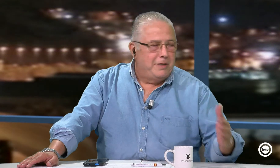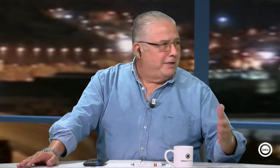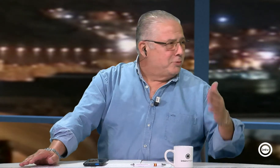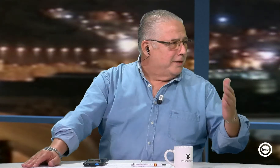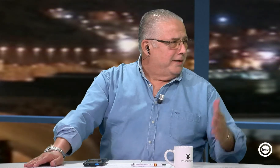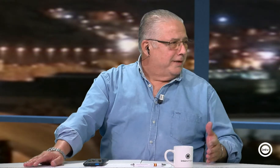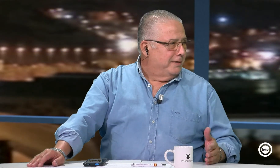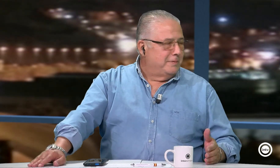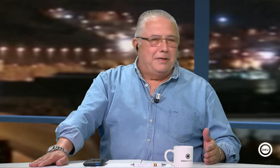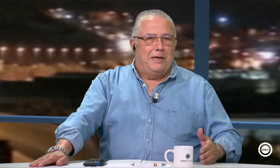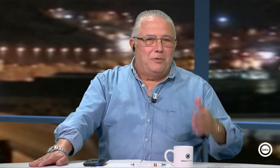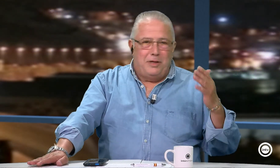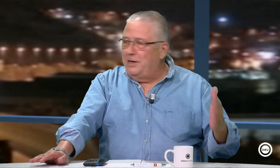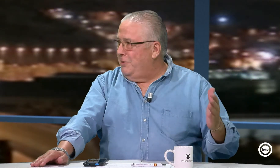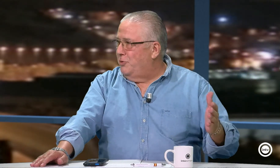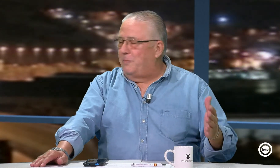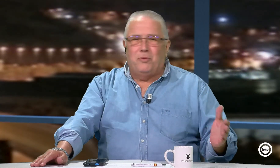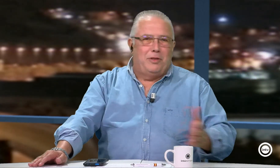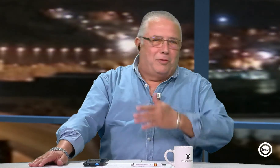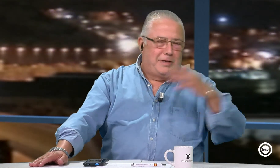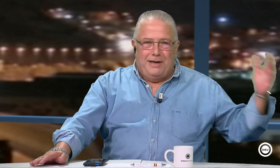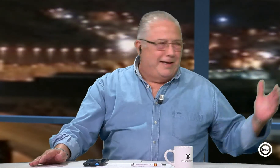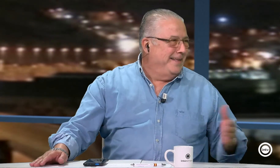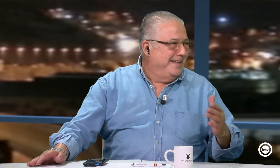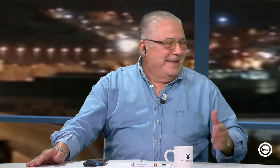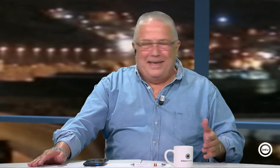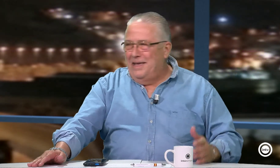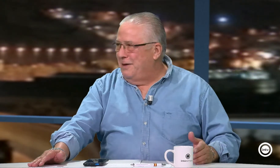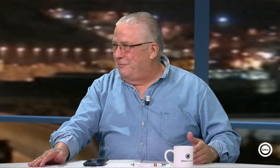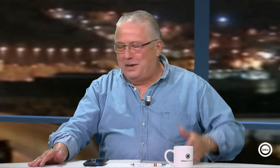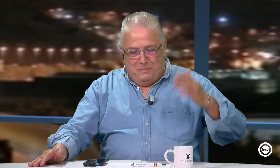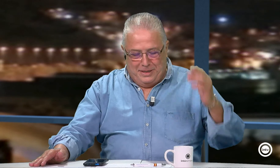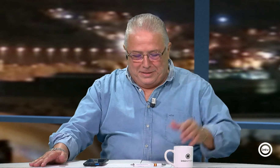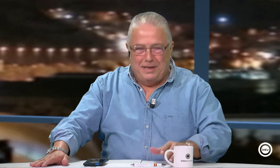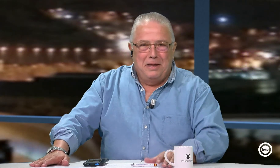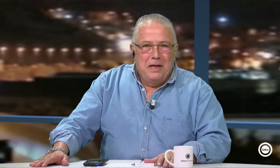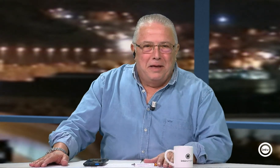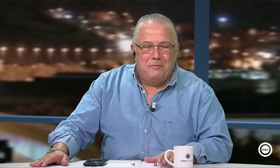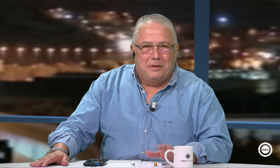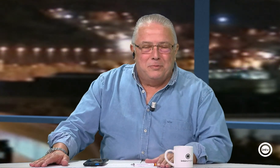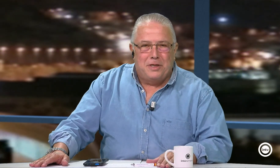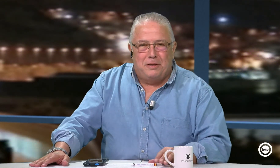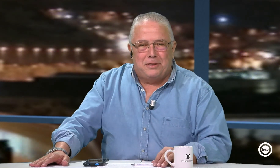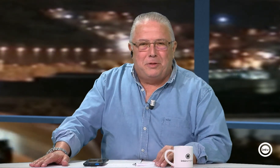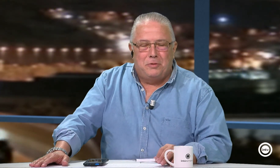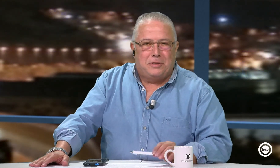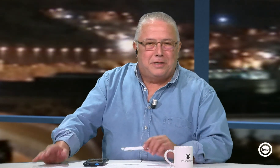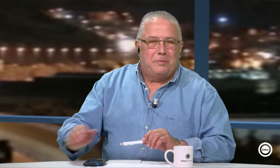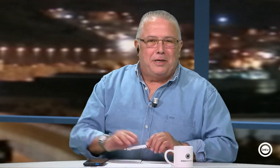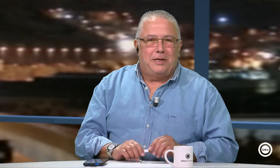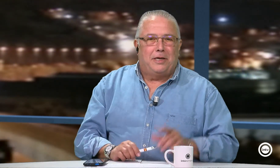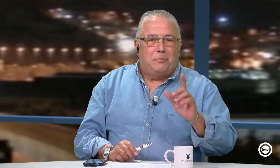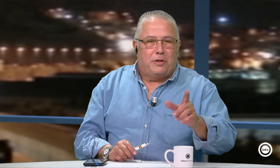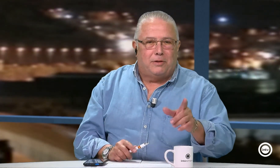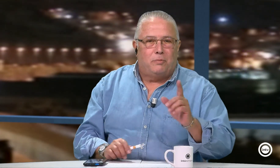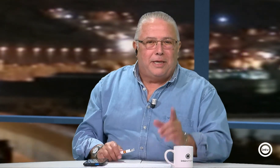Viva España y sus satélites Que no tiene ninguno Pero cuando los tenga En fin, muchas gracias amigos Y